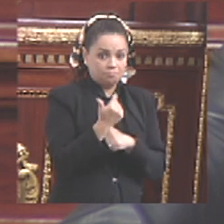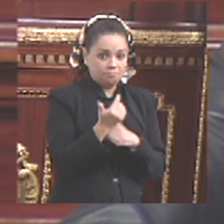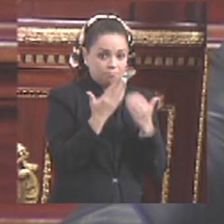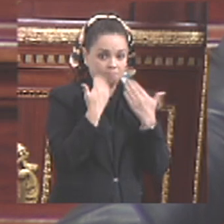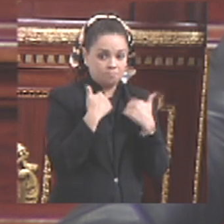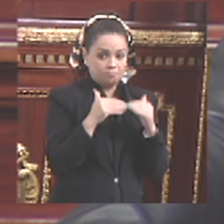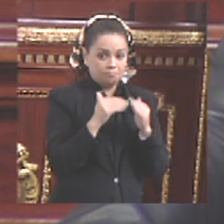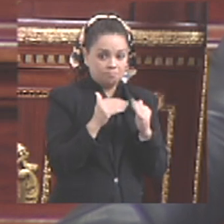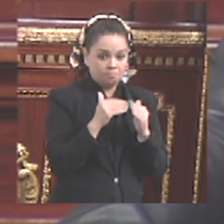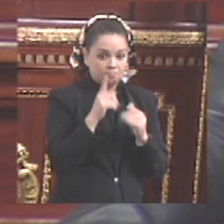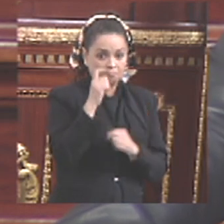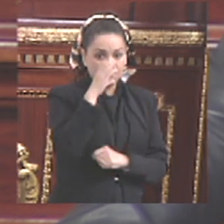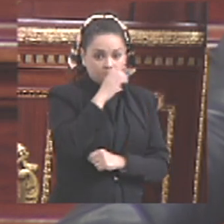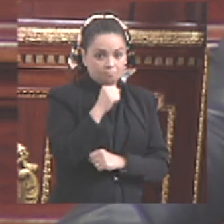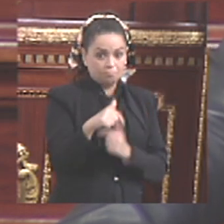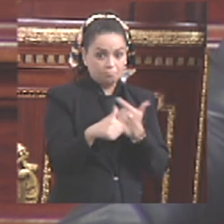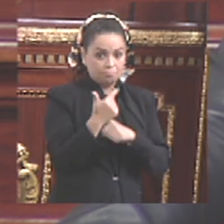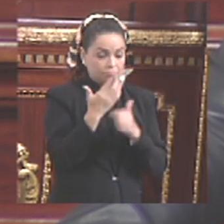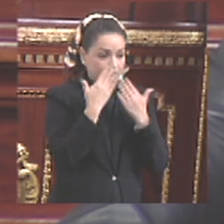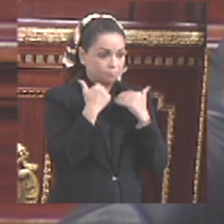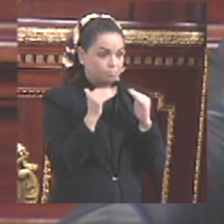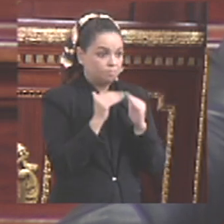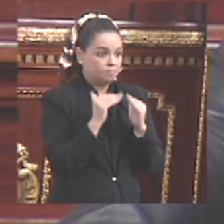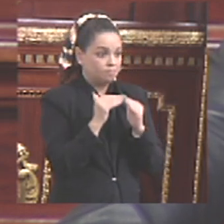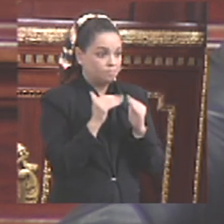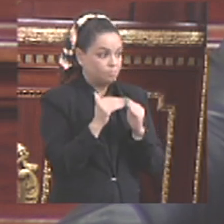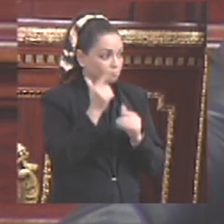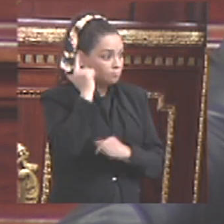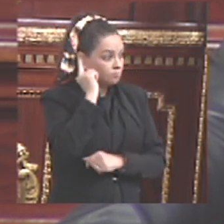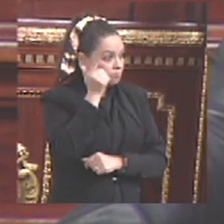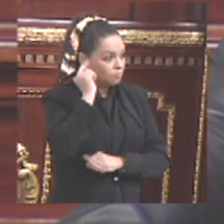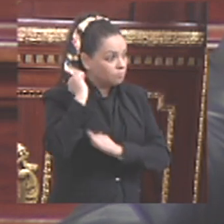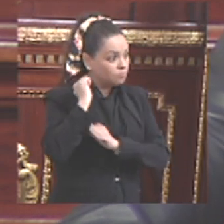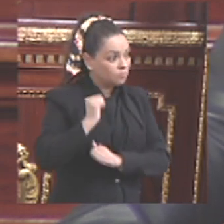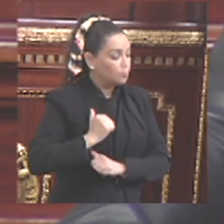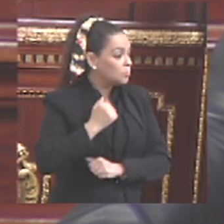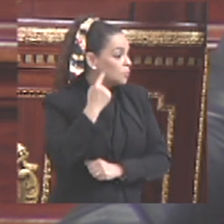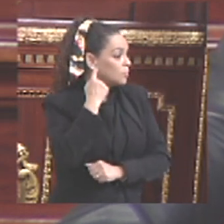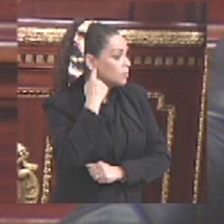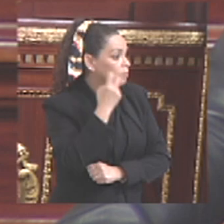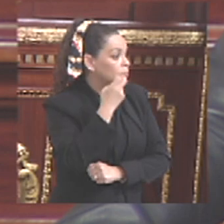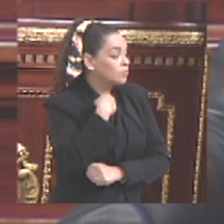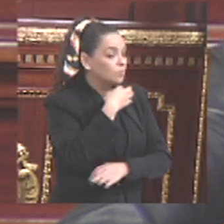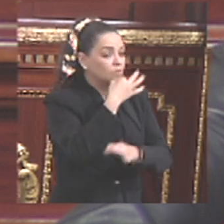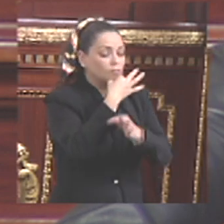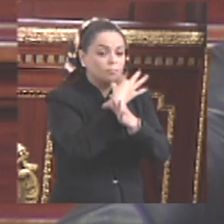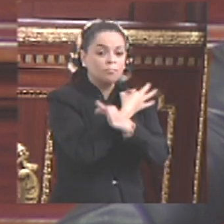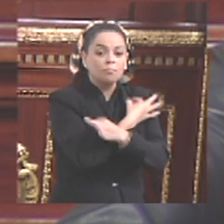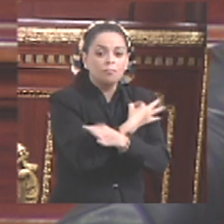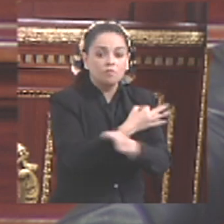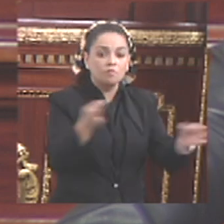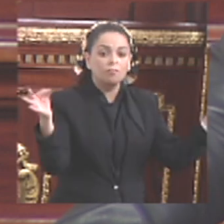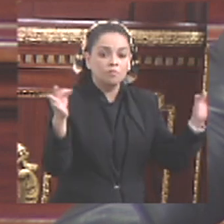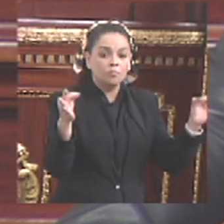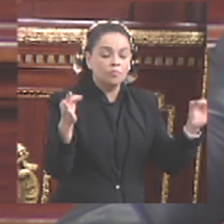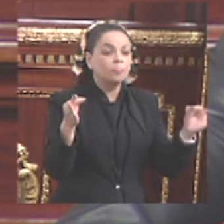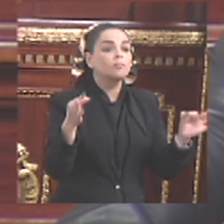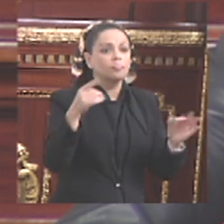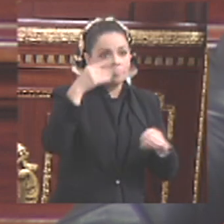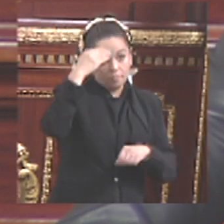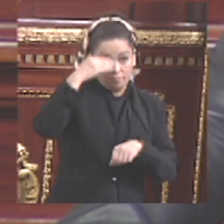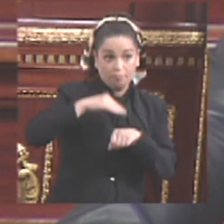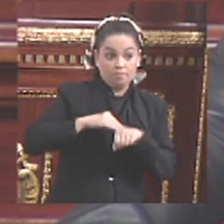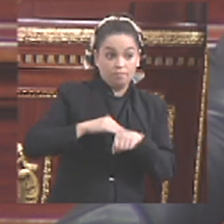sin casa. Ojalá este mensaje se retumbe a las autoridades y en este año logren el compromiso que